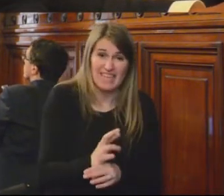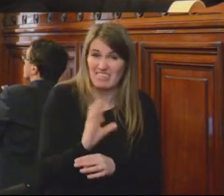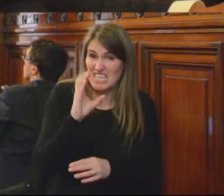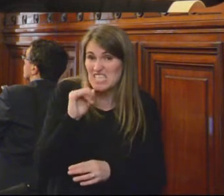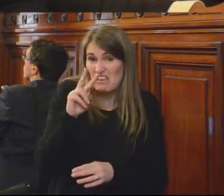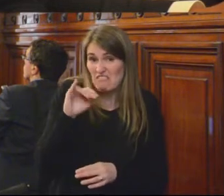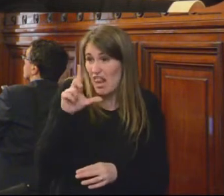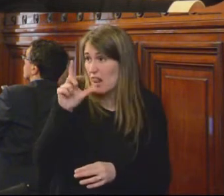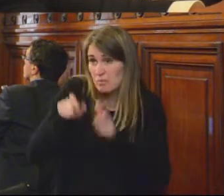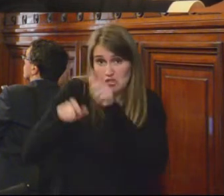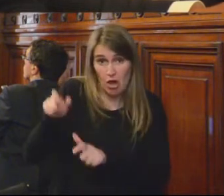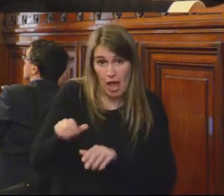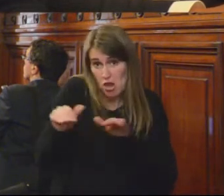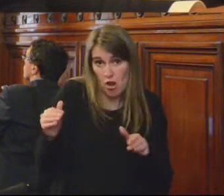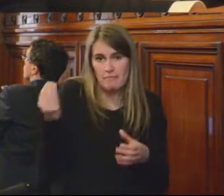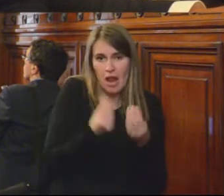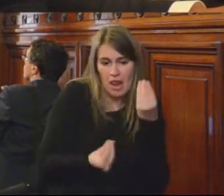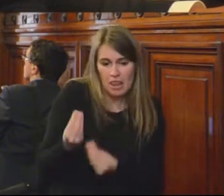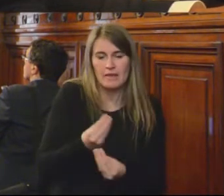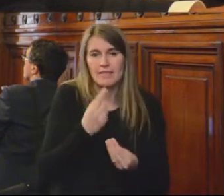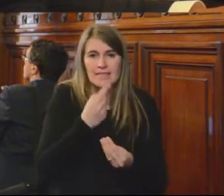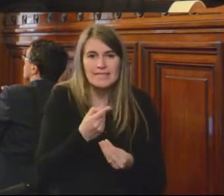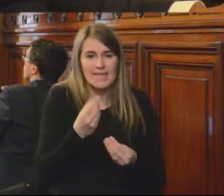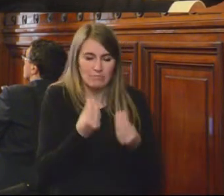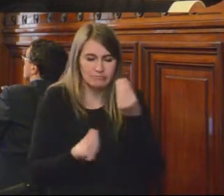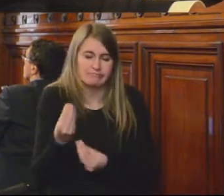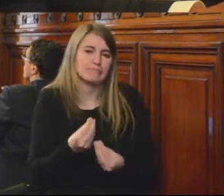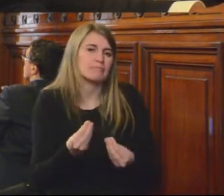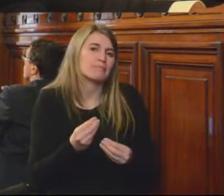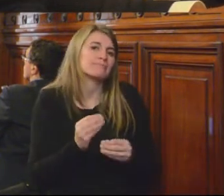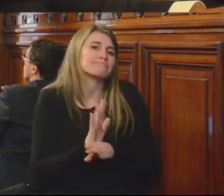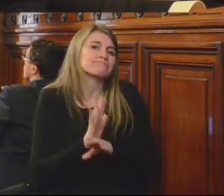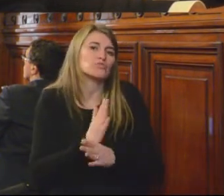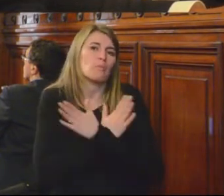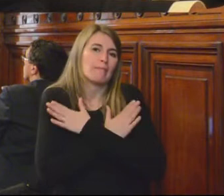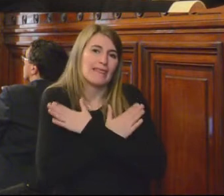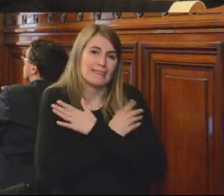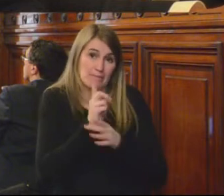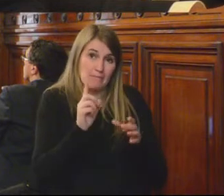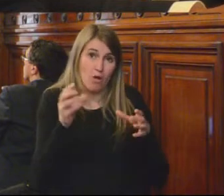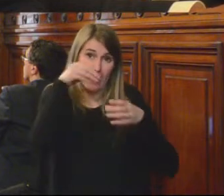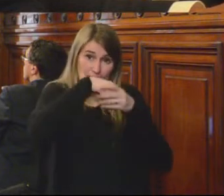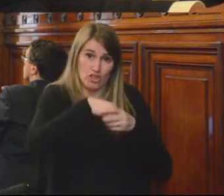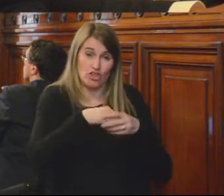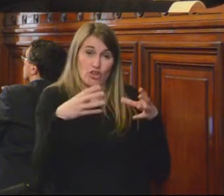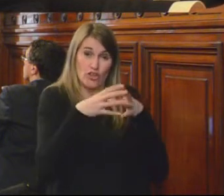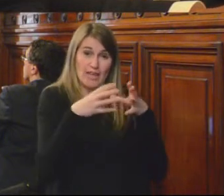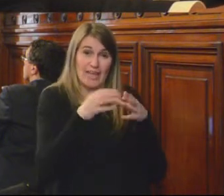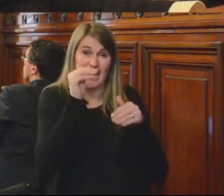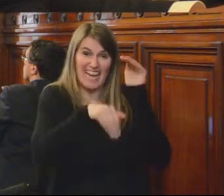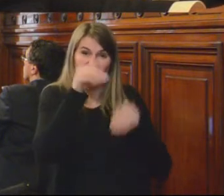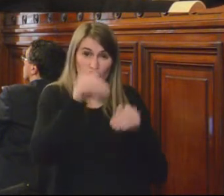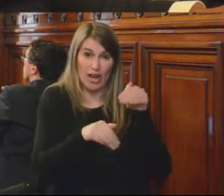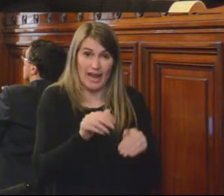única finalidad radicó en sustituir inconstitucionalmente a los miembros de la Sala Constitucional y Electoral del Tribunal Supremo de